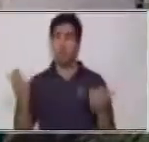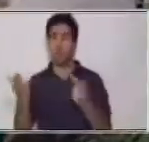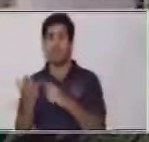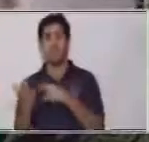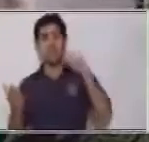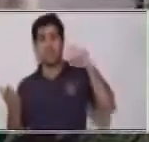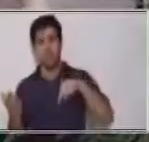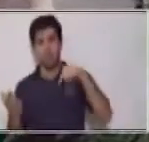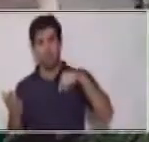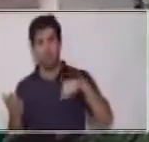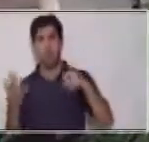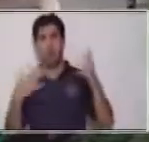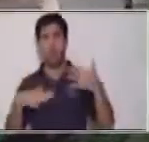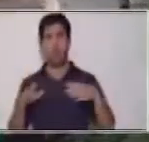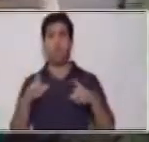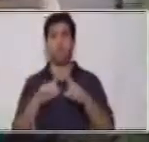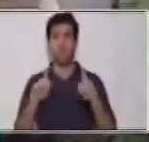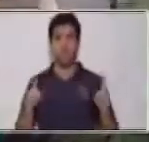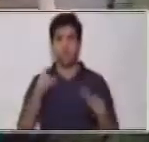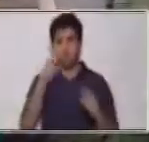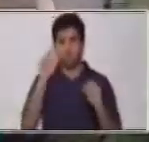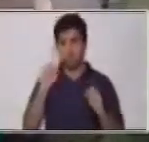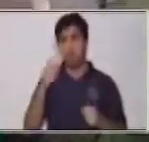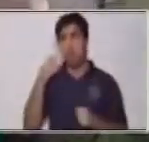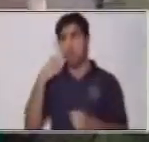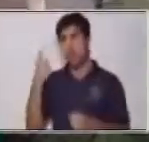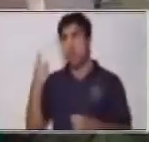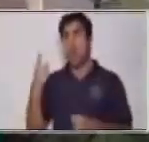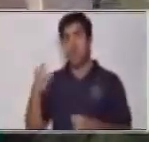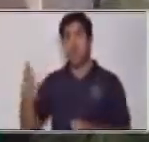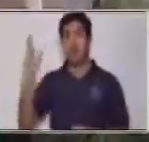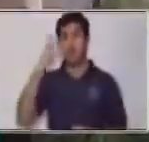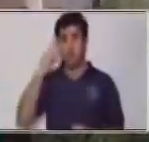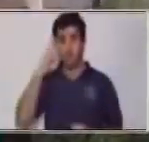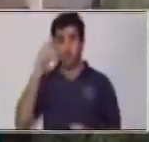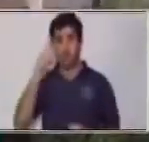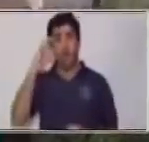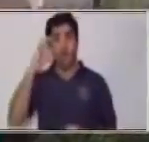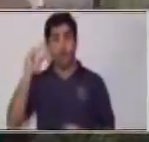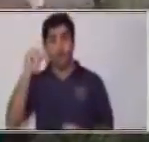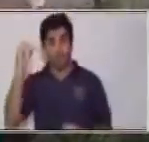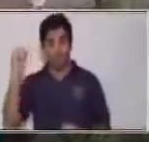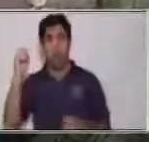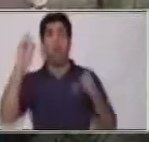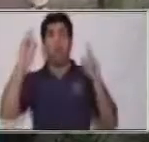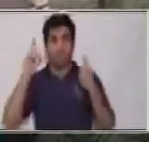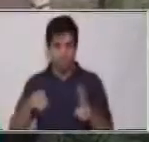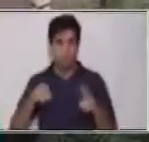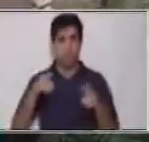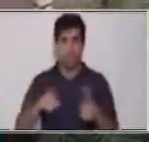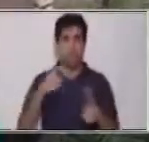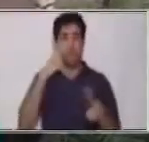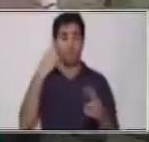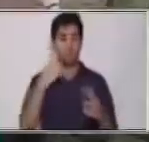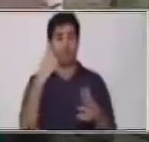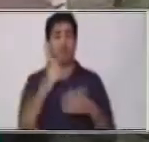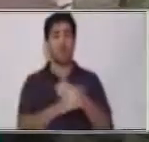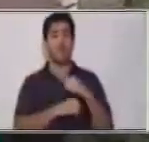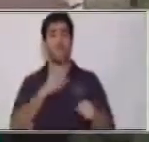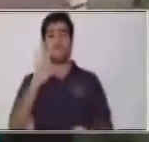Muy bien. Recuerde que si es una opinión, se debe de fundamentar y eso hace que sea un tipo de